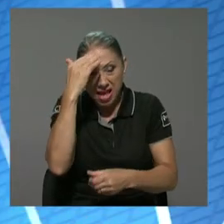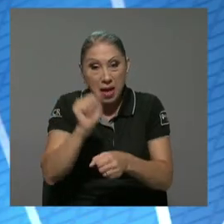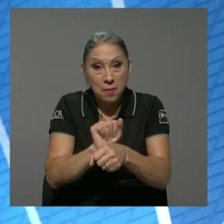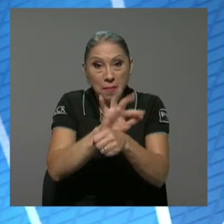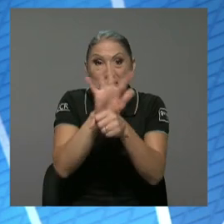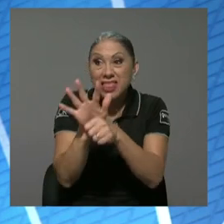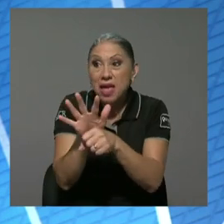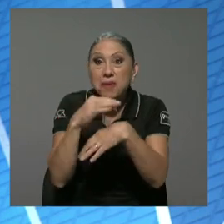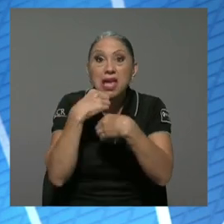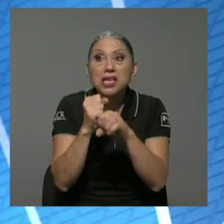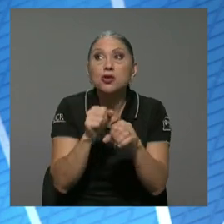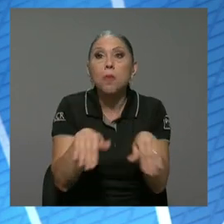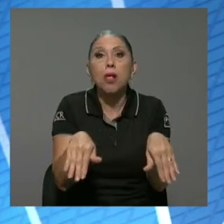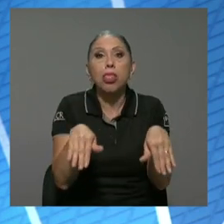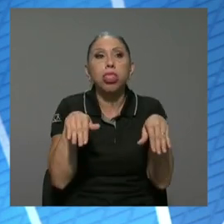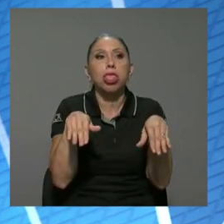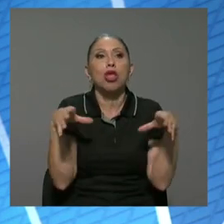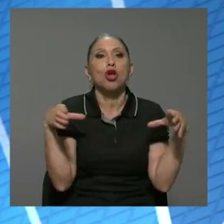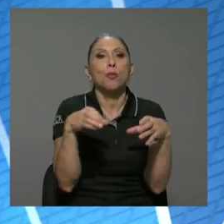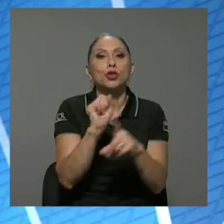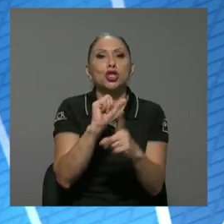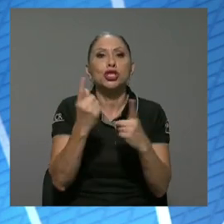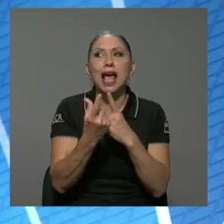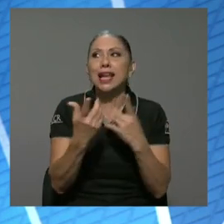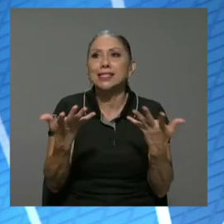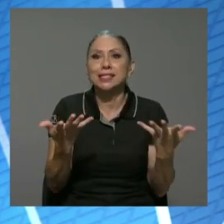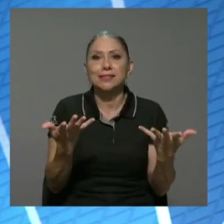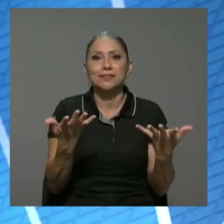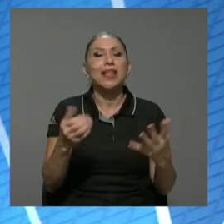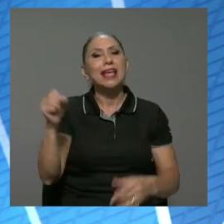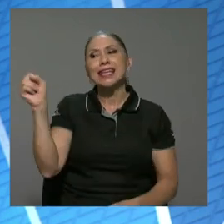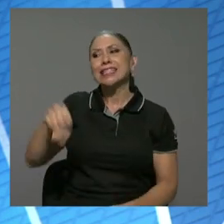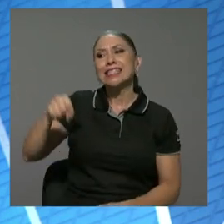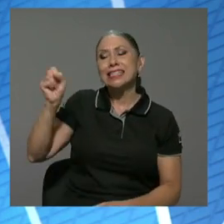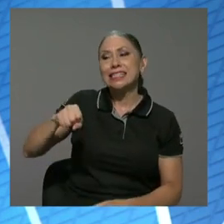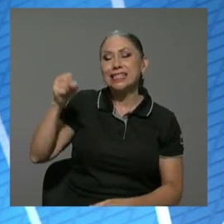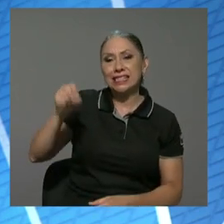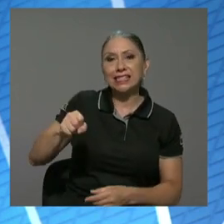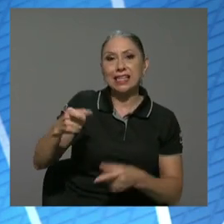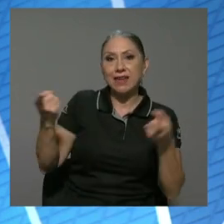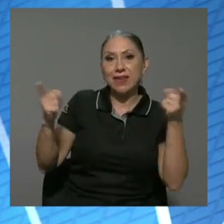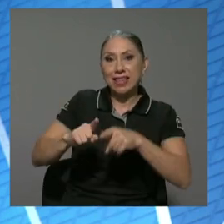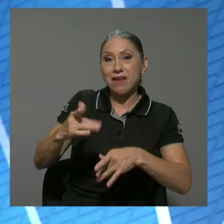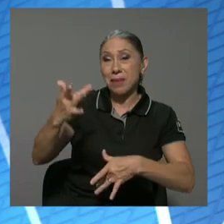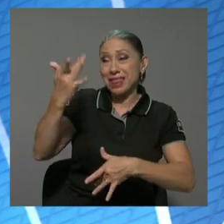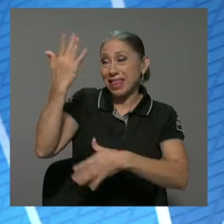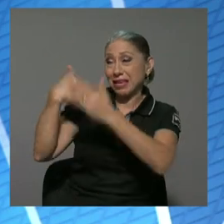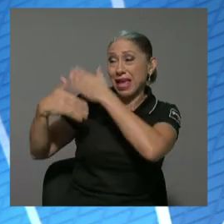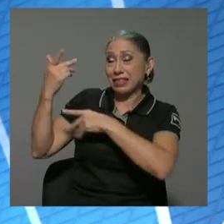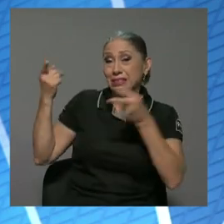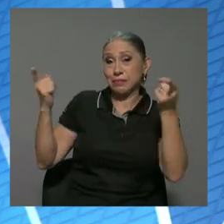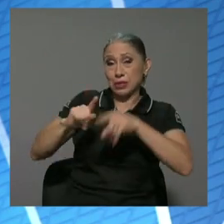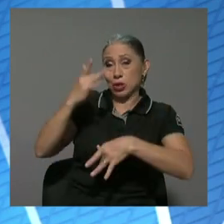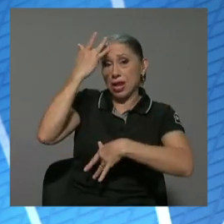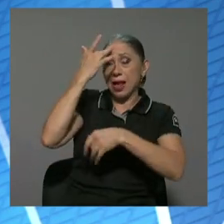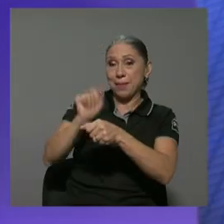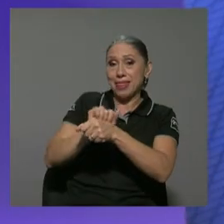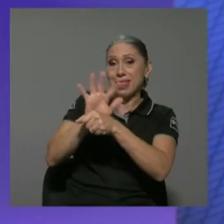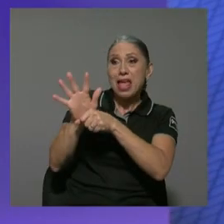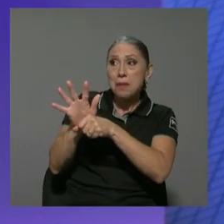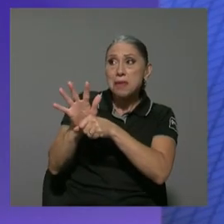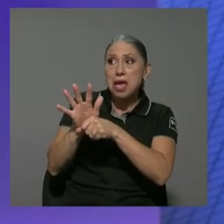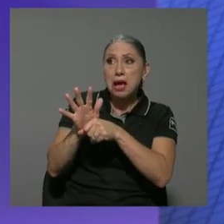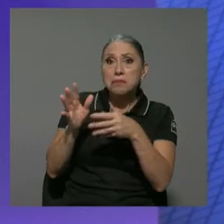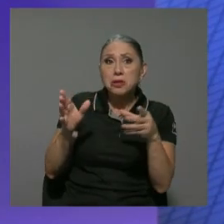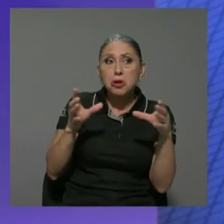mucho los sectores sociales? Sí, efectivamente la pandemia desmovilizó mucho y hizo